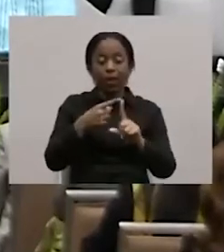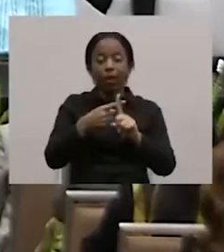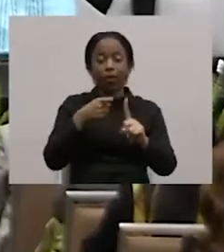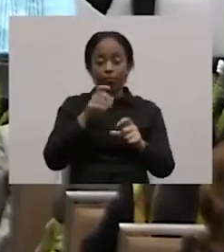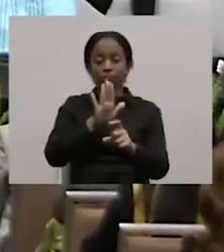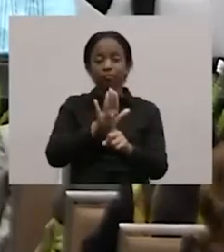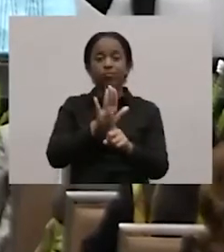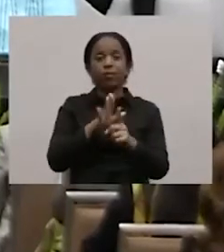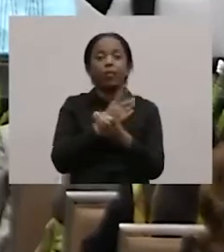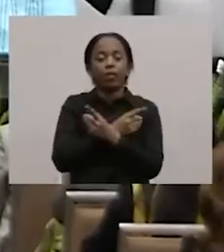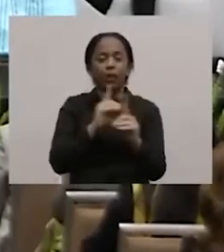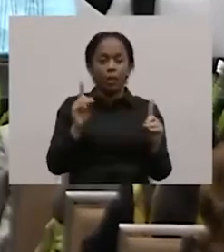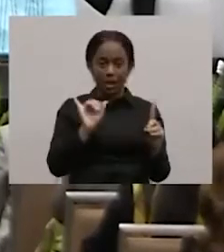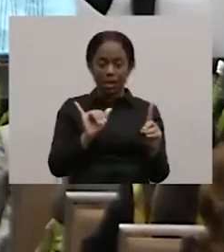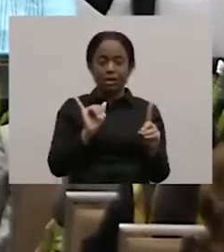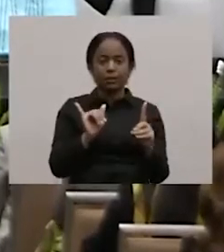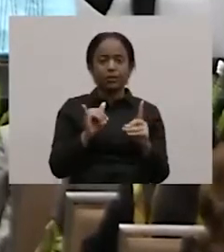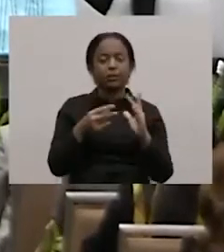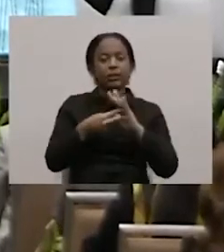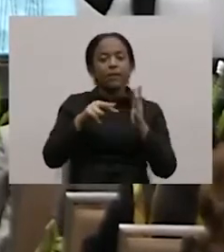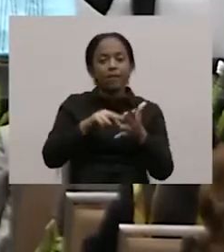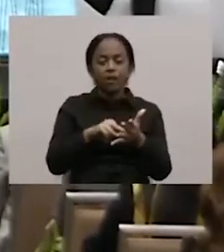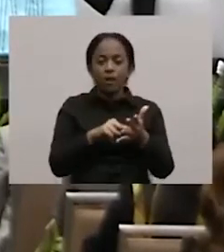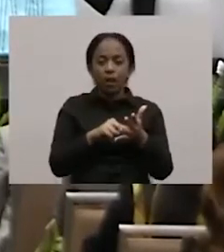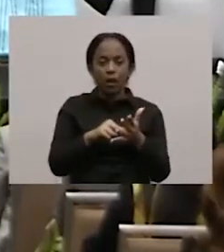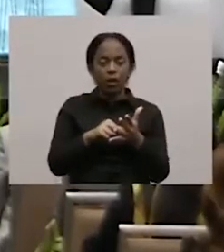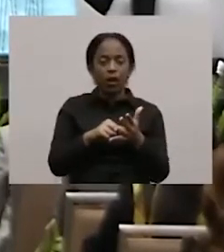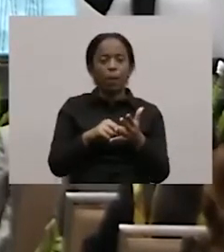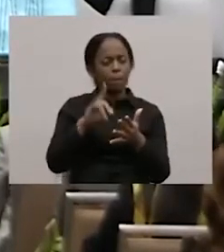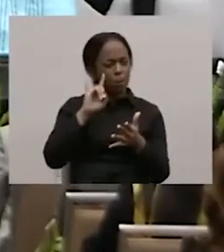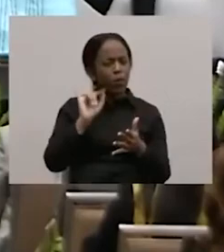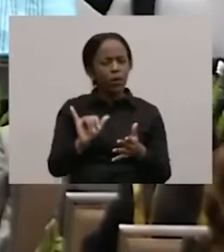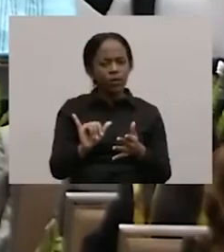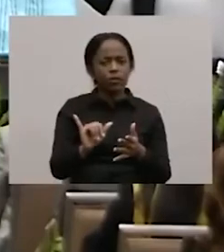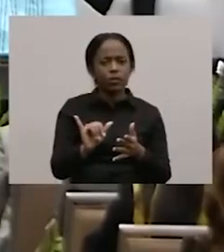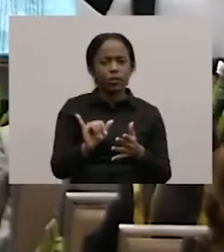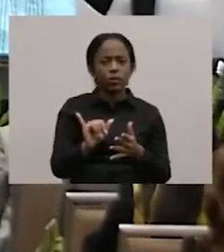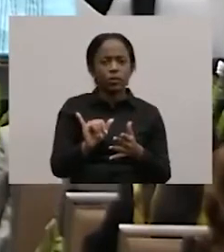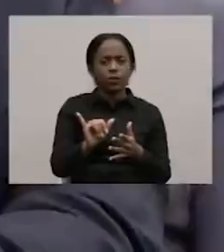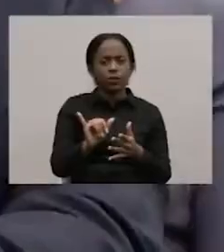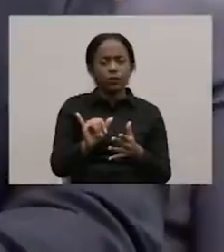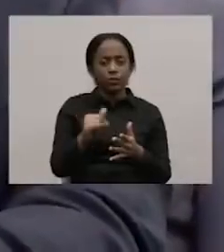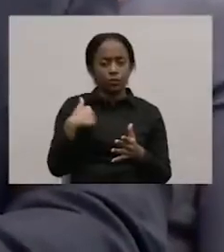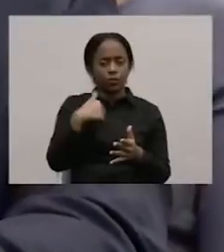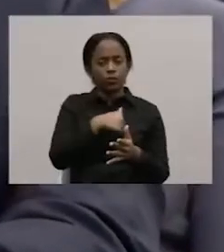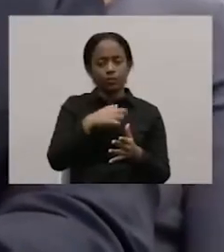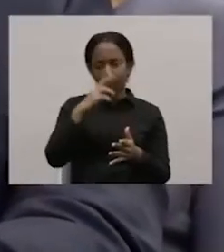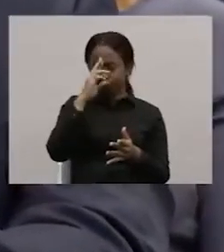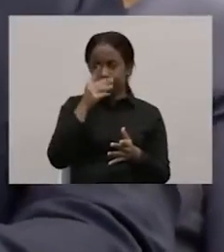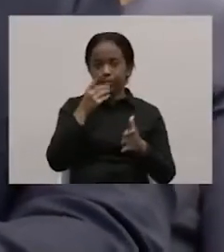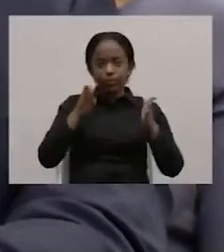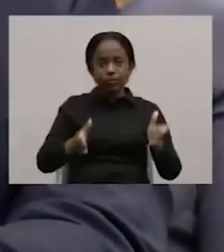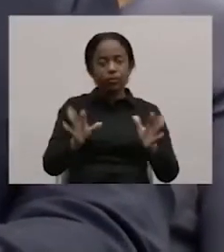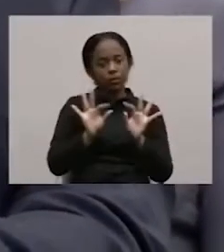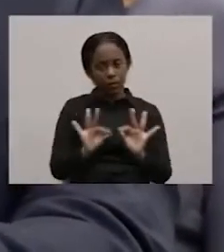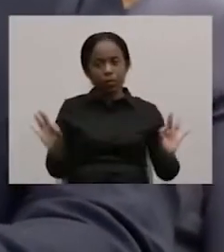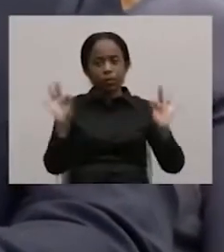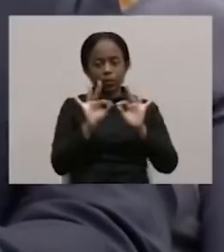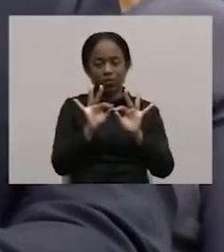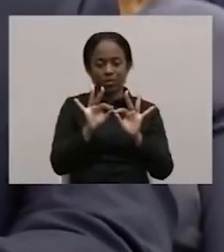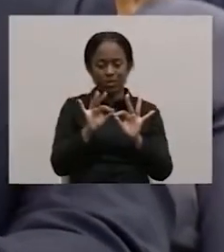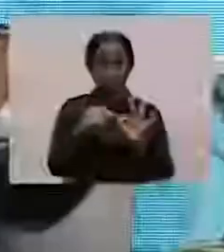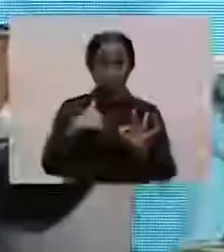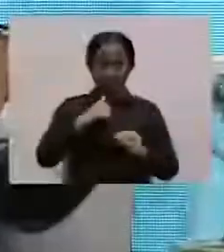Entonces, eso explica en cierta medida esa dualidad. Y por eso, como para nosotros los dominicanos es tan importante